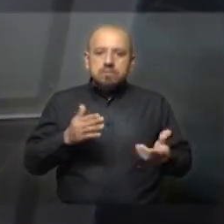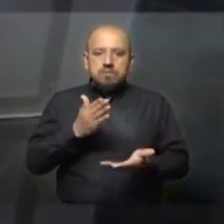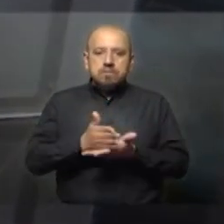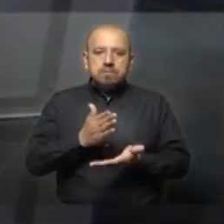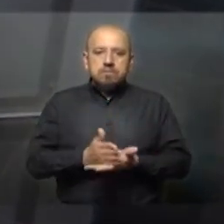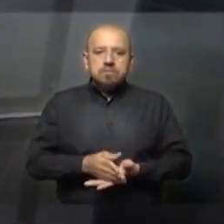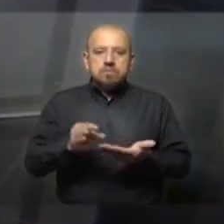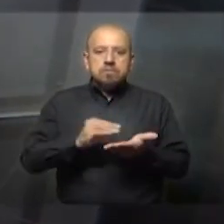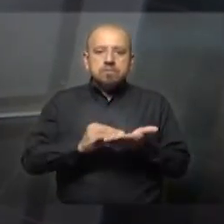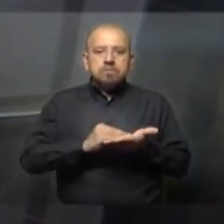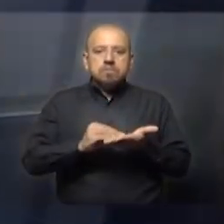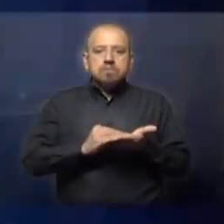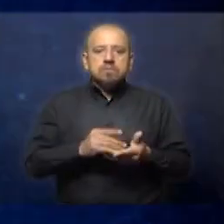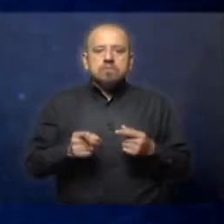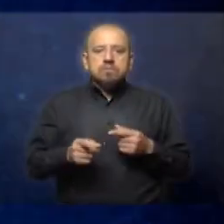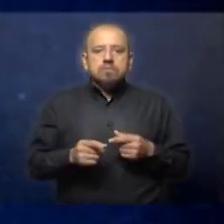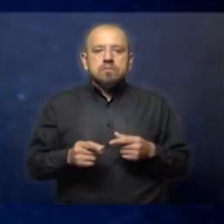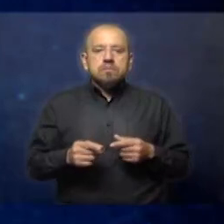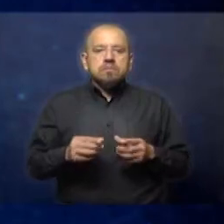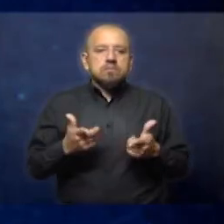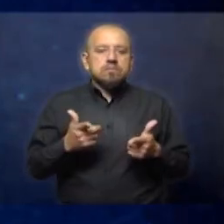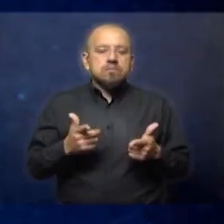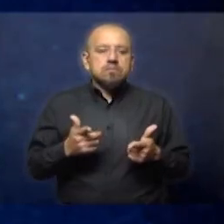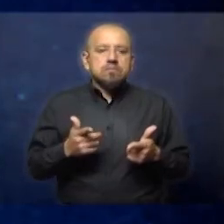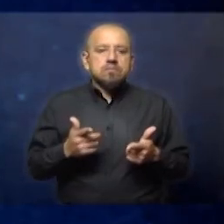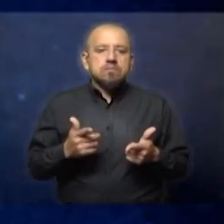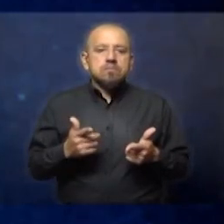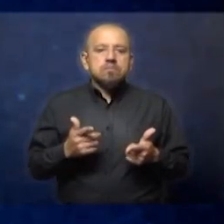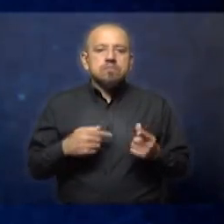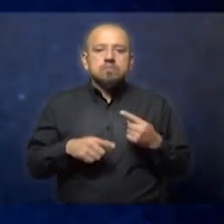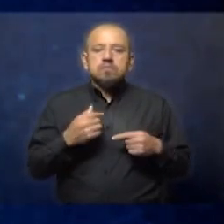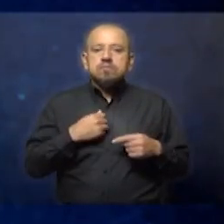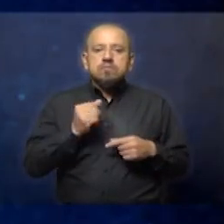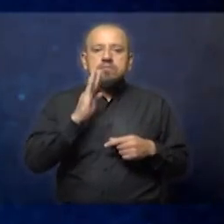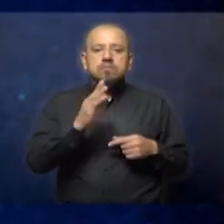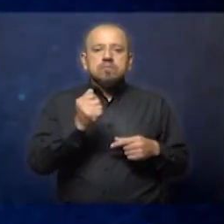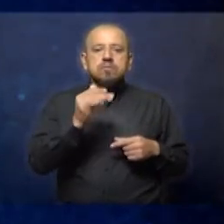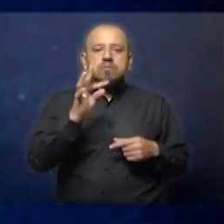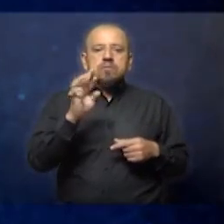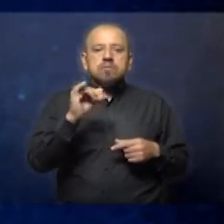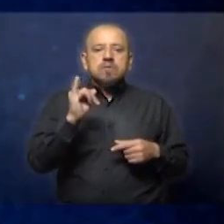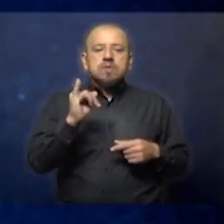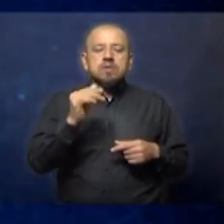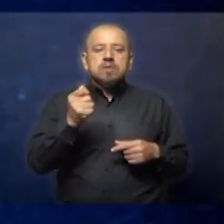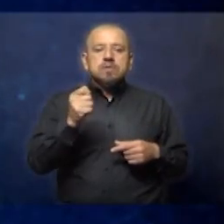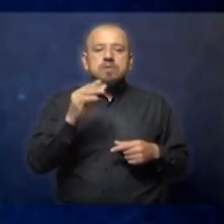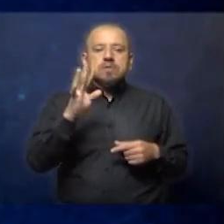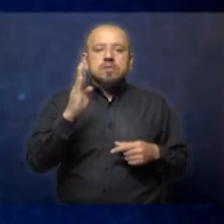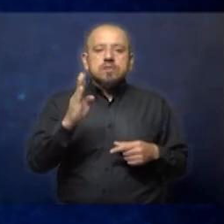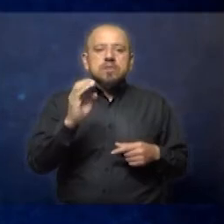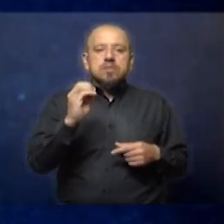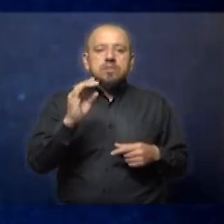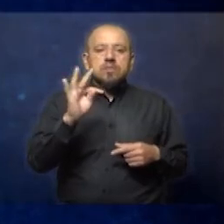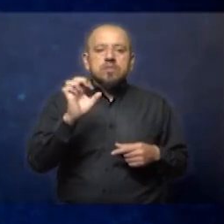administrar los bienes de la pareja no tenía este patria potestad sobre sus hijos sí O sea era el